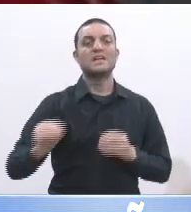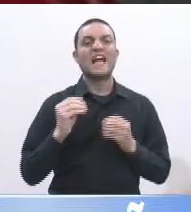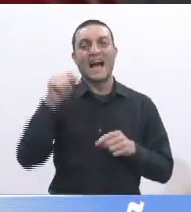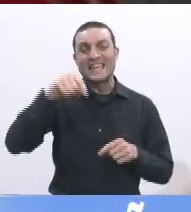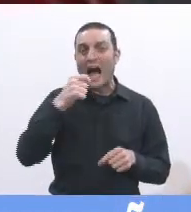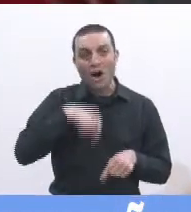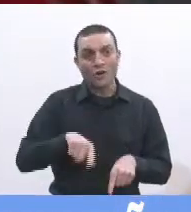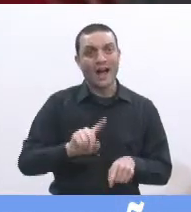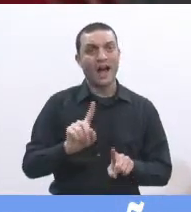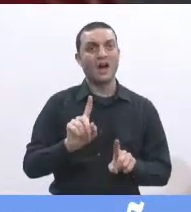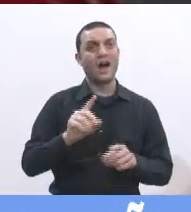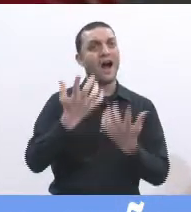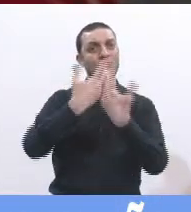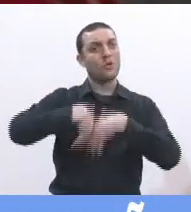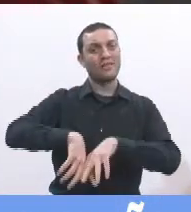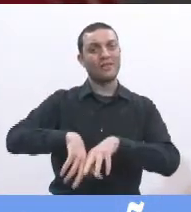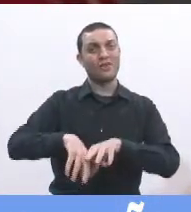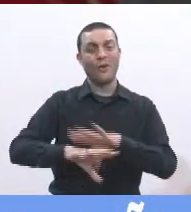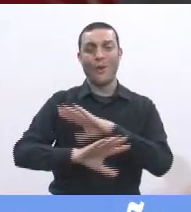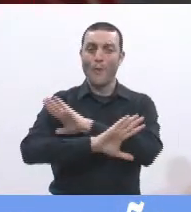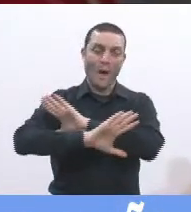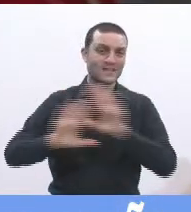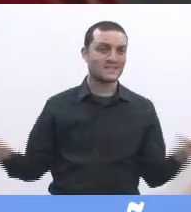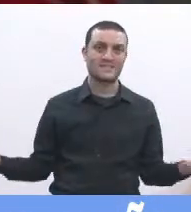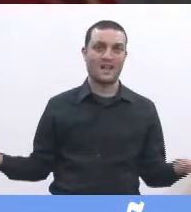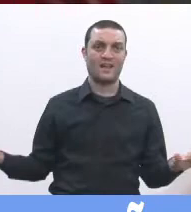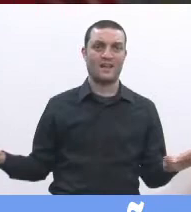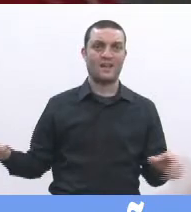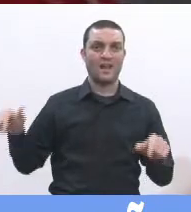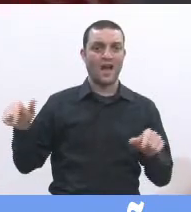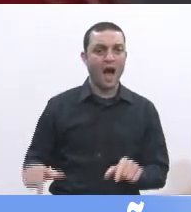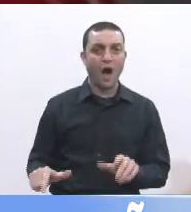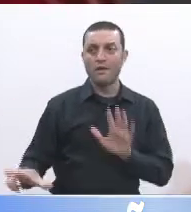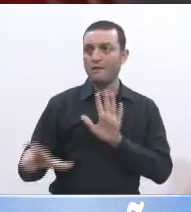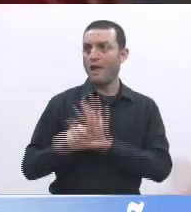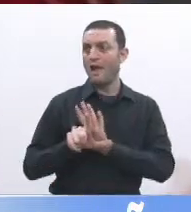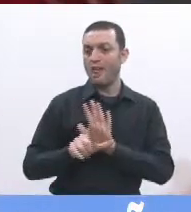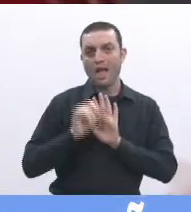a los mismos funcionarios de esos gobiernos nacionales.